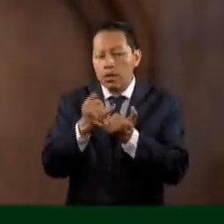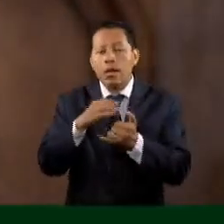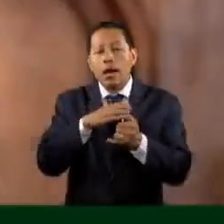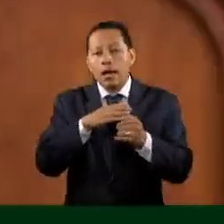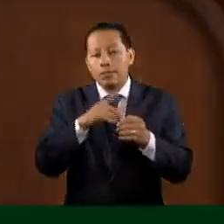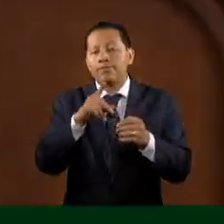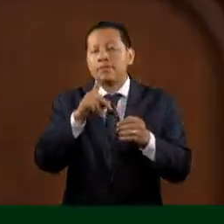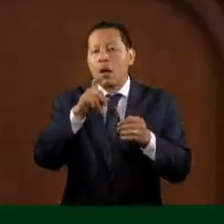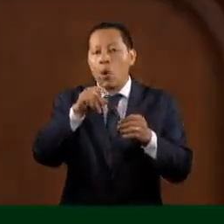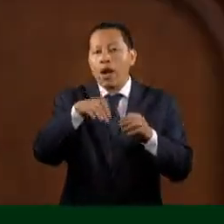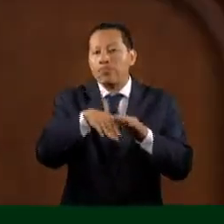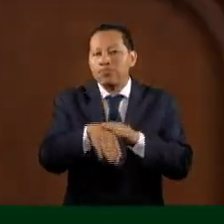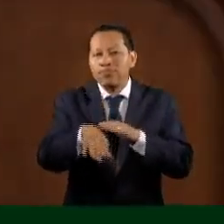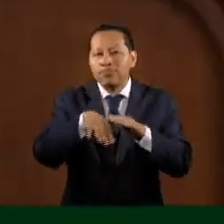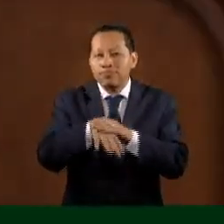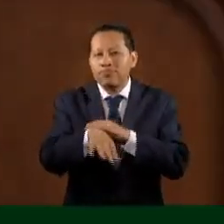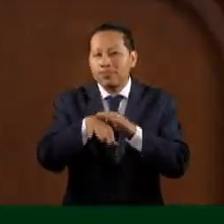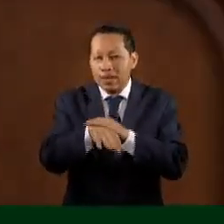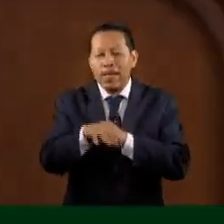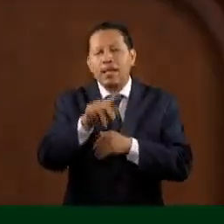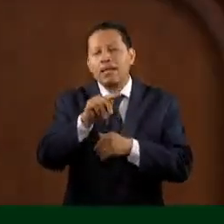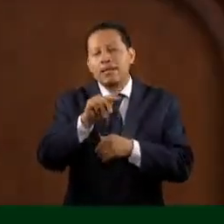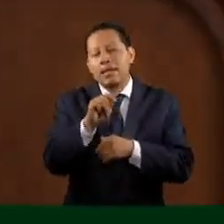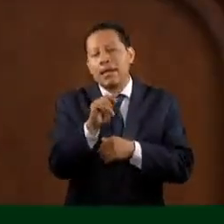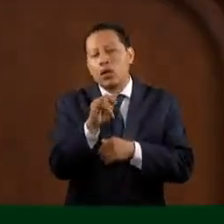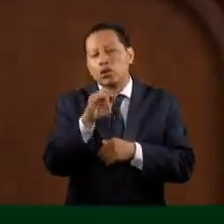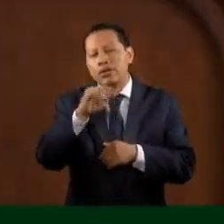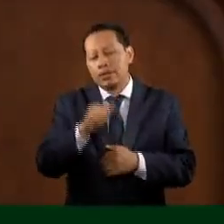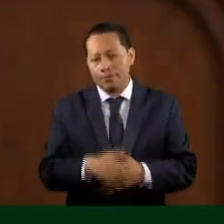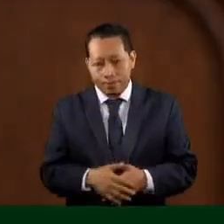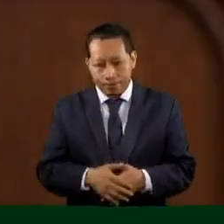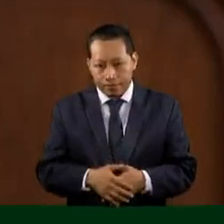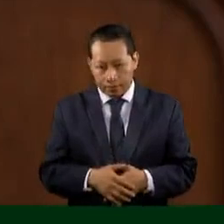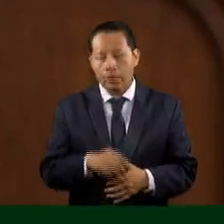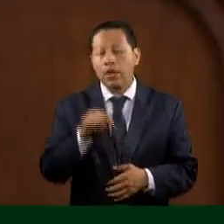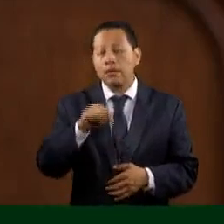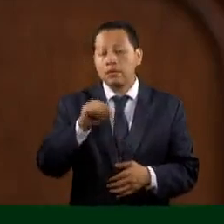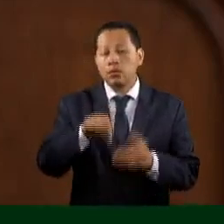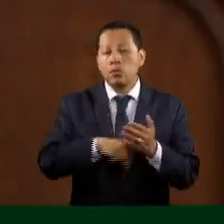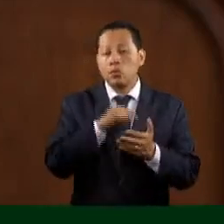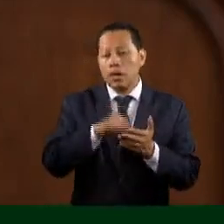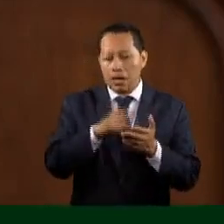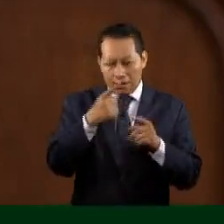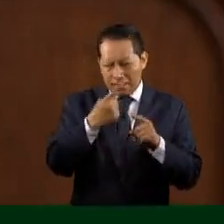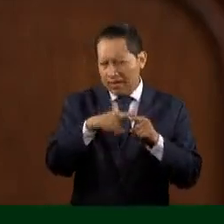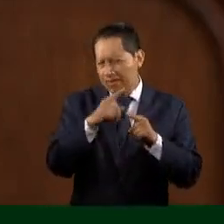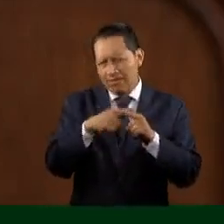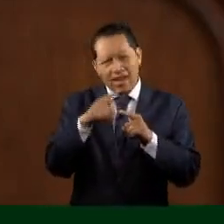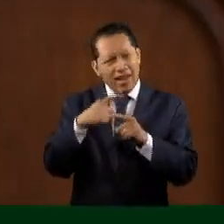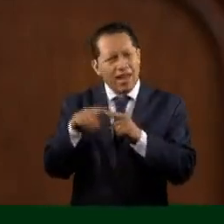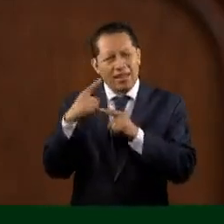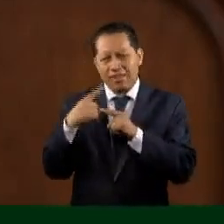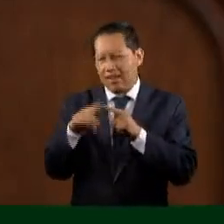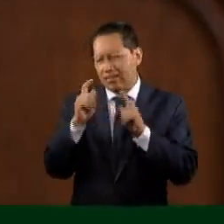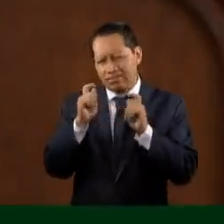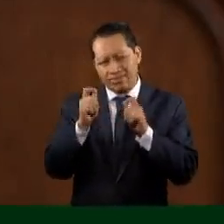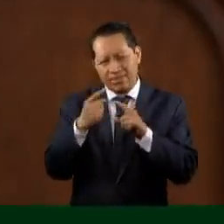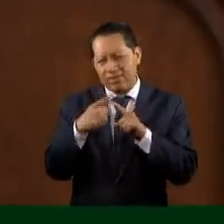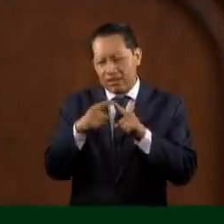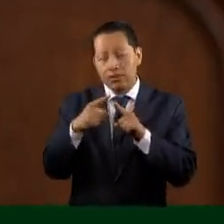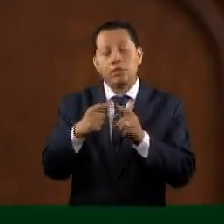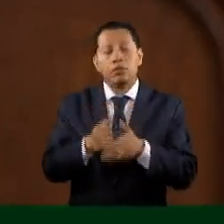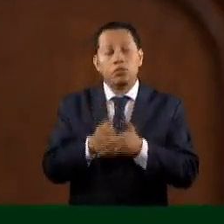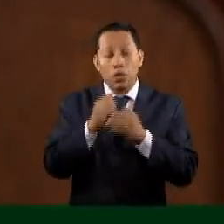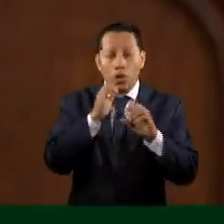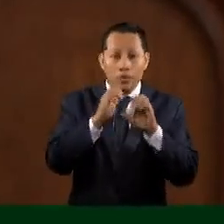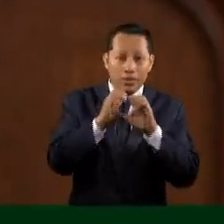tenosca. En sus instalaciones se cumplieron las funciones más diversas y variadas que fomentaron la comunicación,